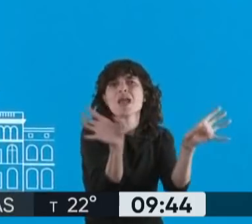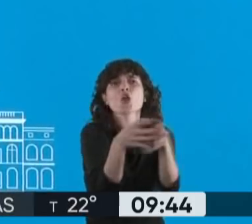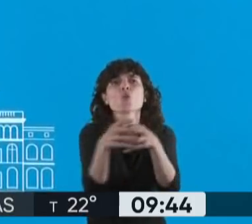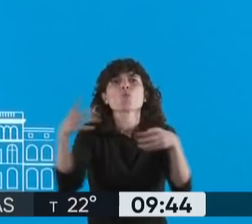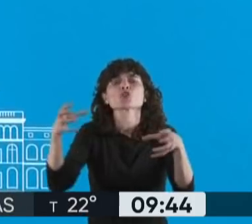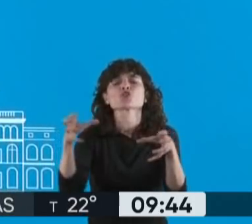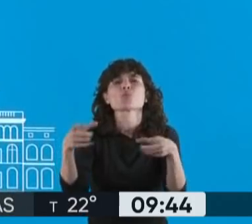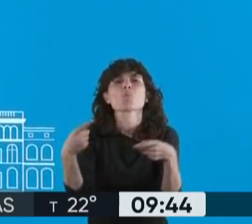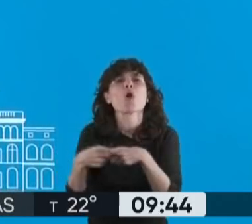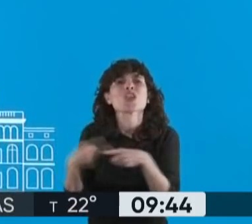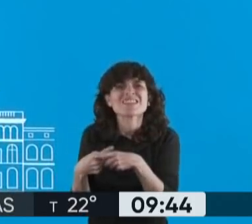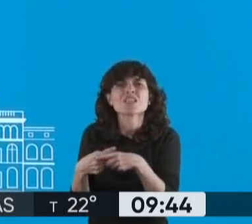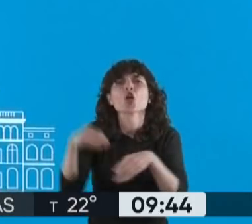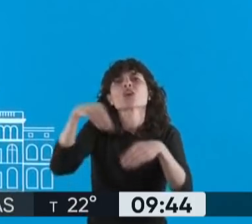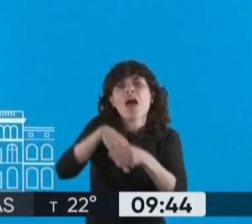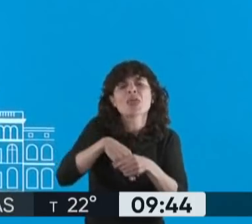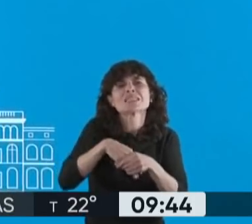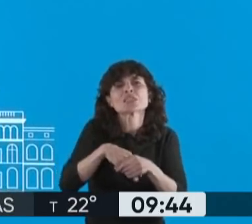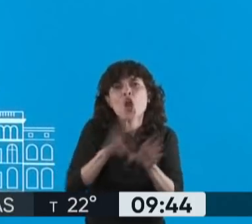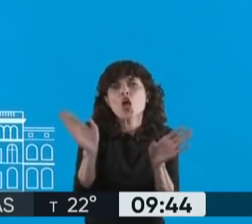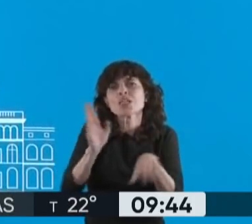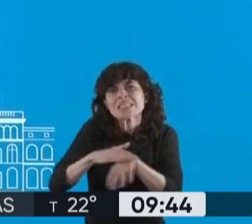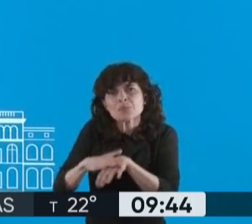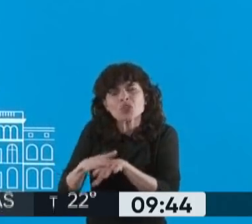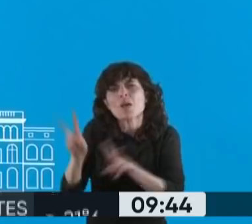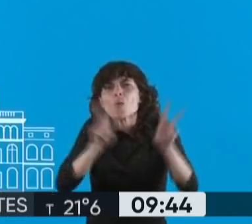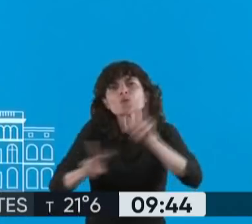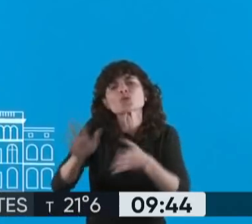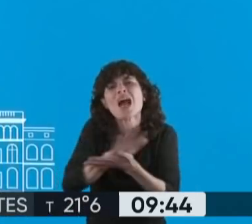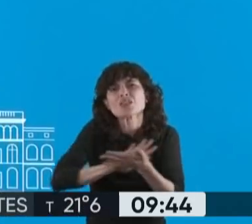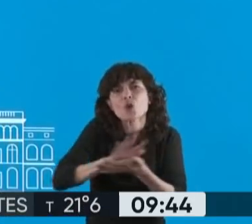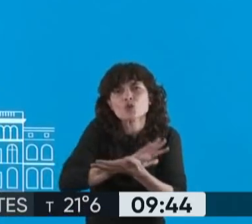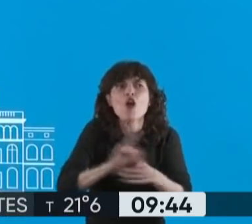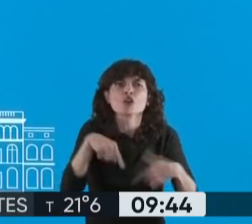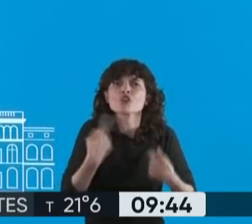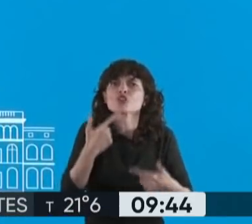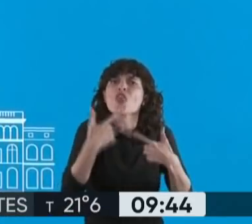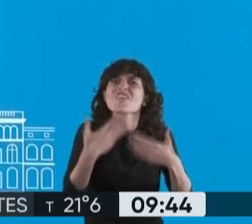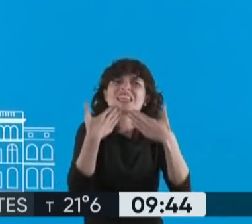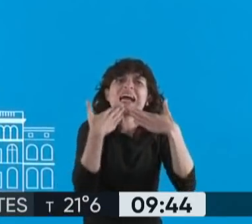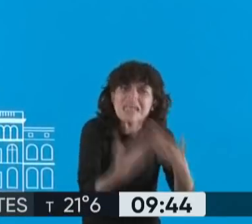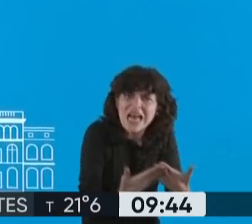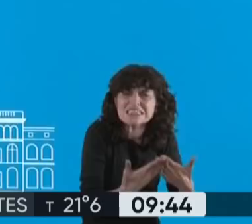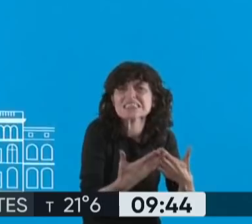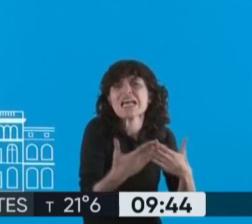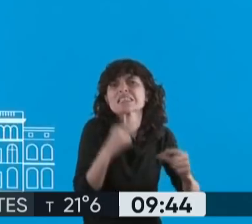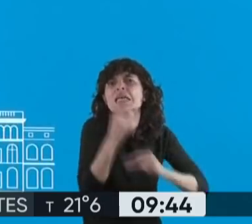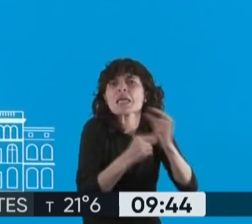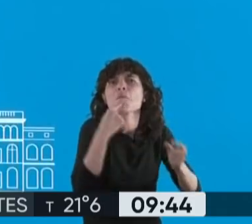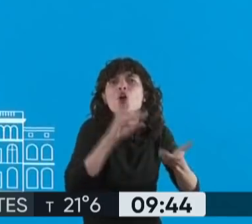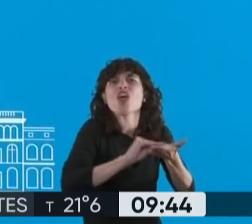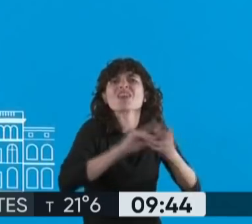realmente mancomunadamente para intentar encontrar una solución. Y estamos muy agradecidos de que haya sucedido de esa manera. Muchas